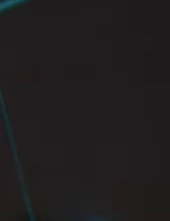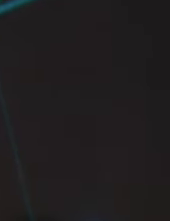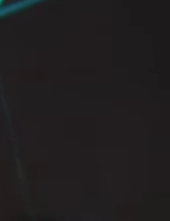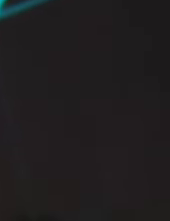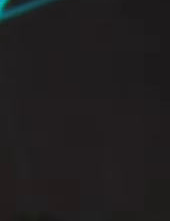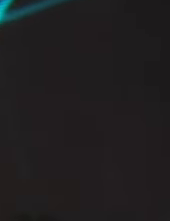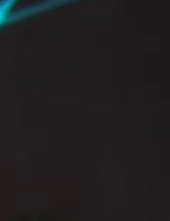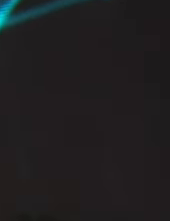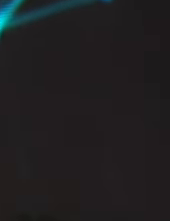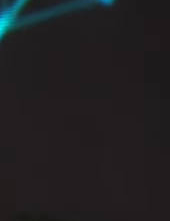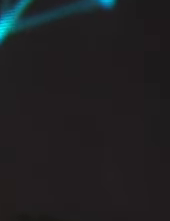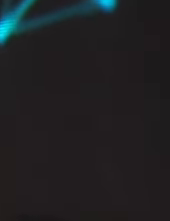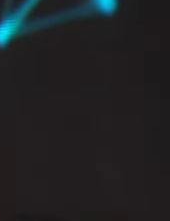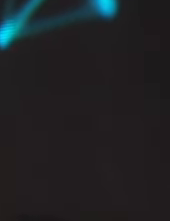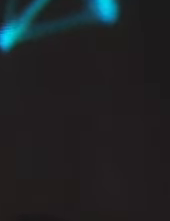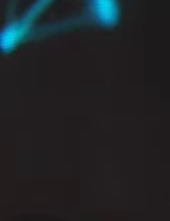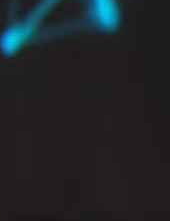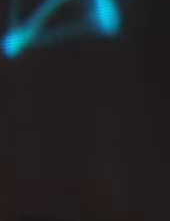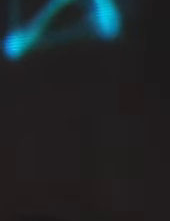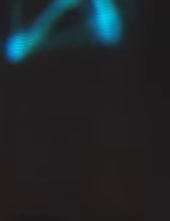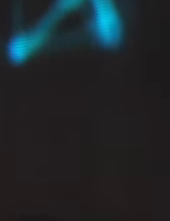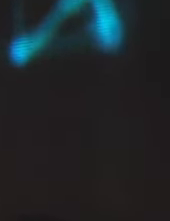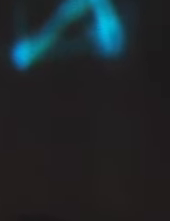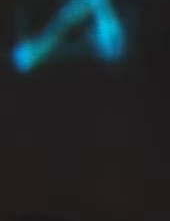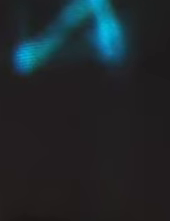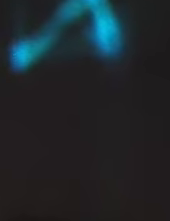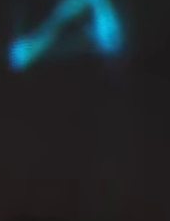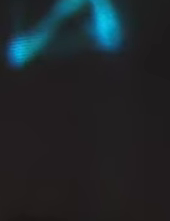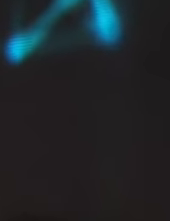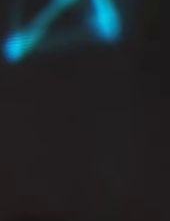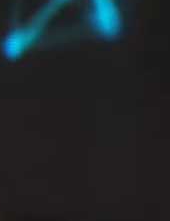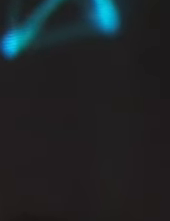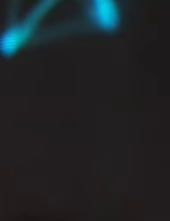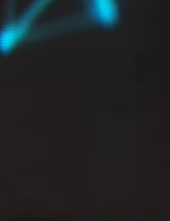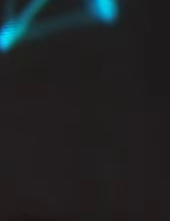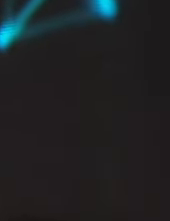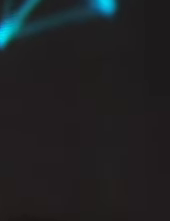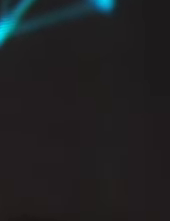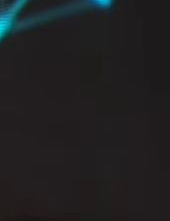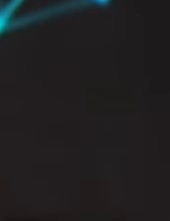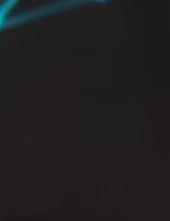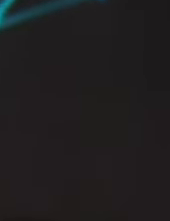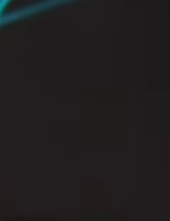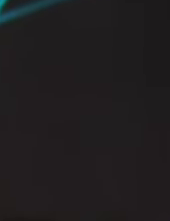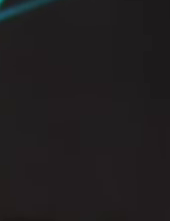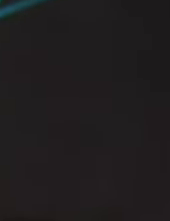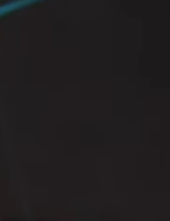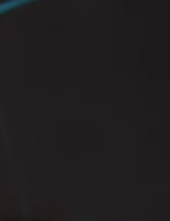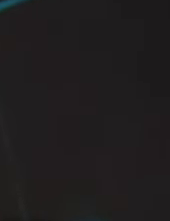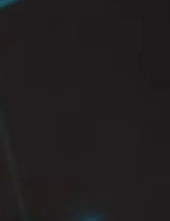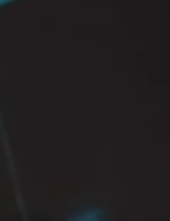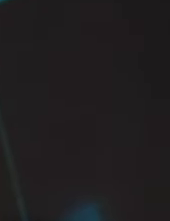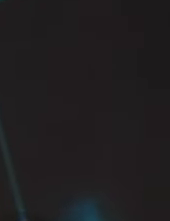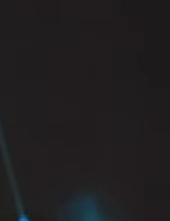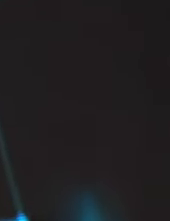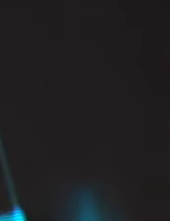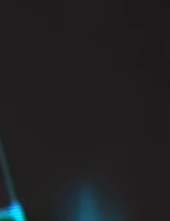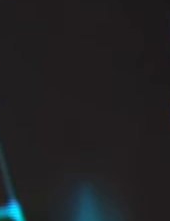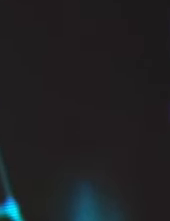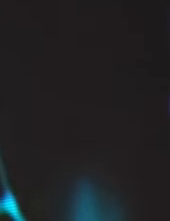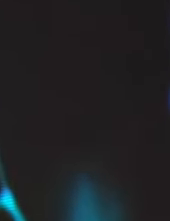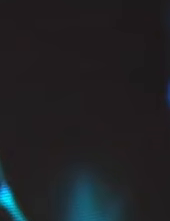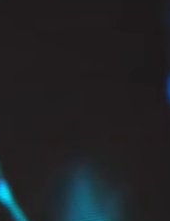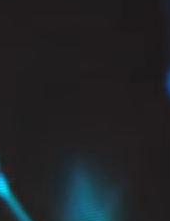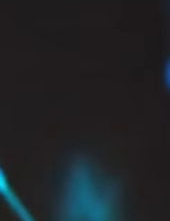el ceo de ese laboratorio eh genómico es este biotecnólogo eh que que vamos a presentar a a